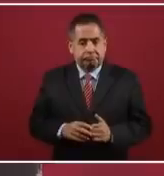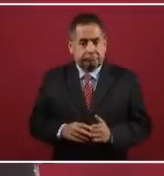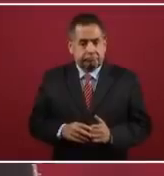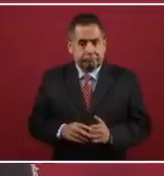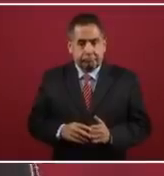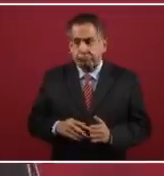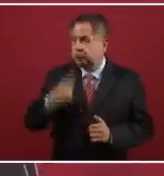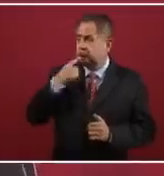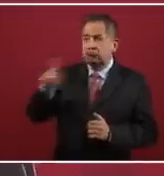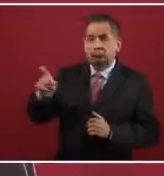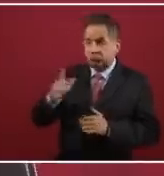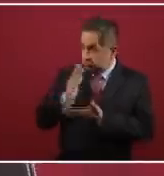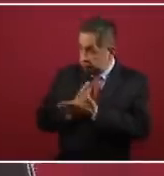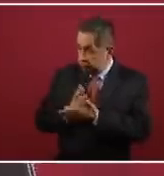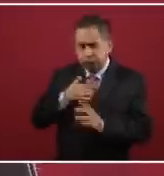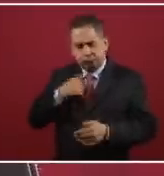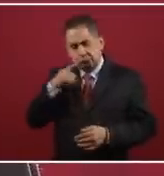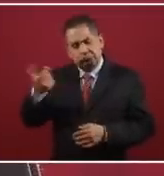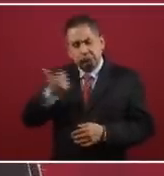demanda